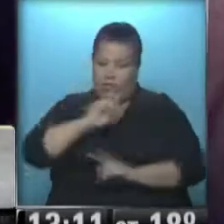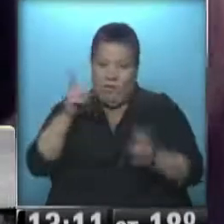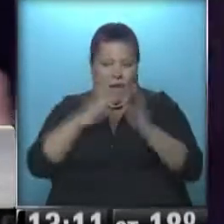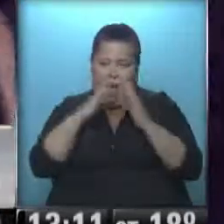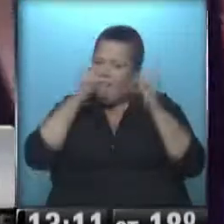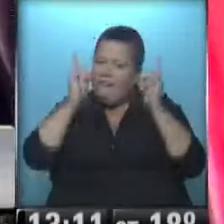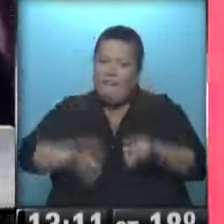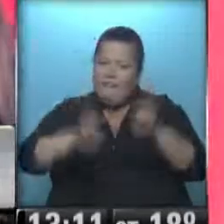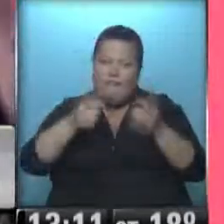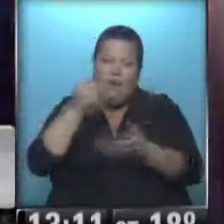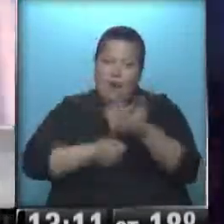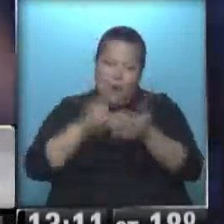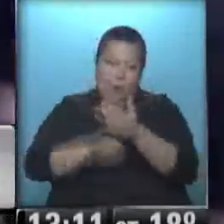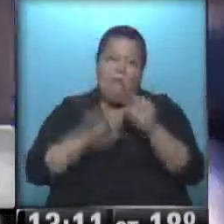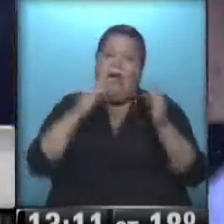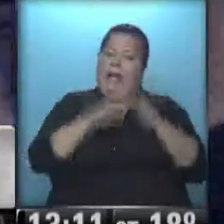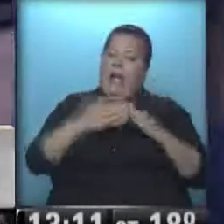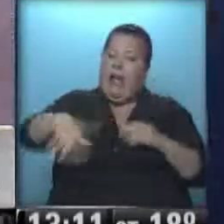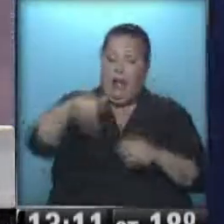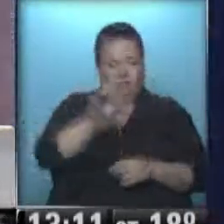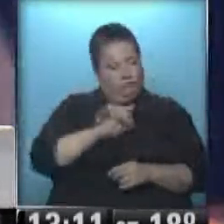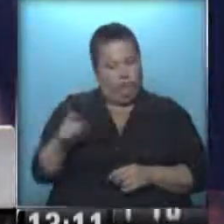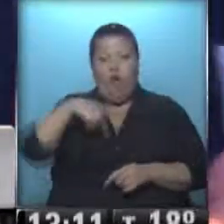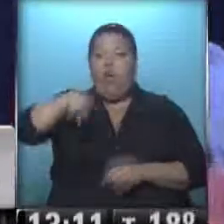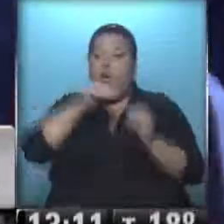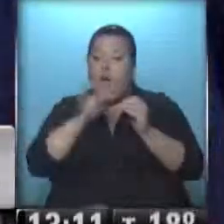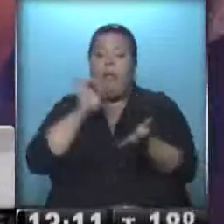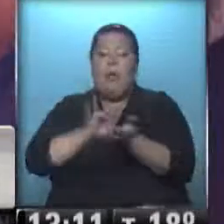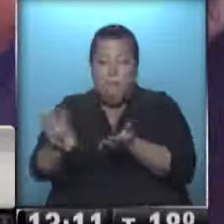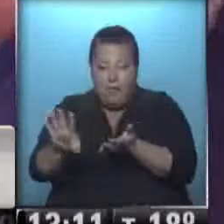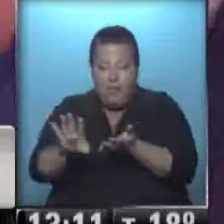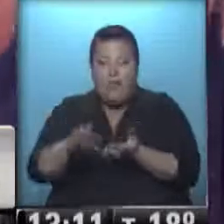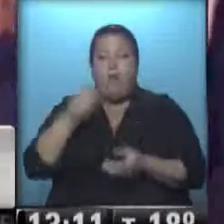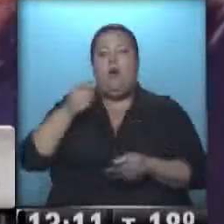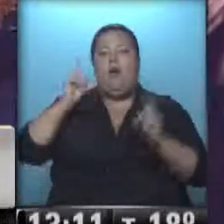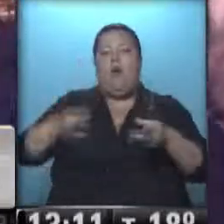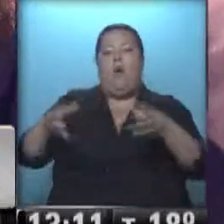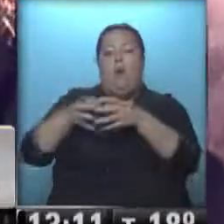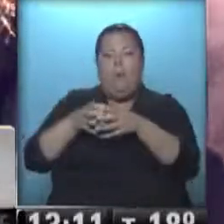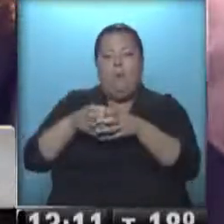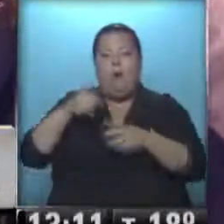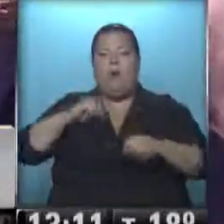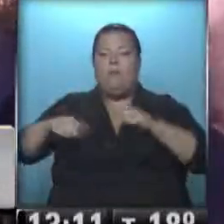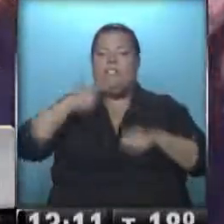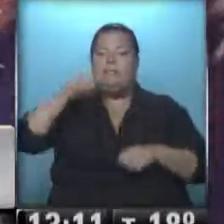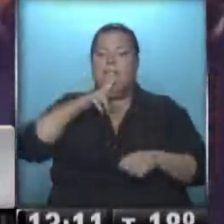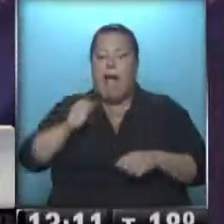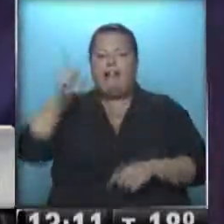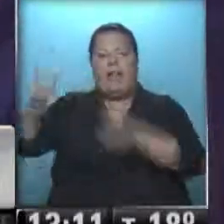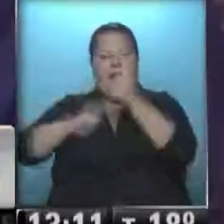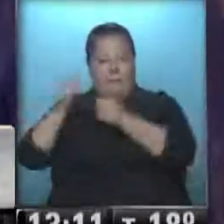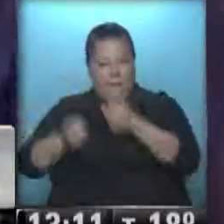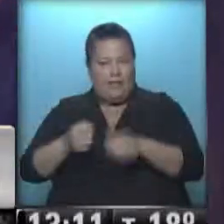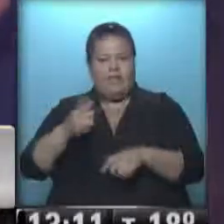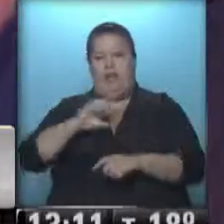su casa a tener que estar en la calle. Estos compañeros fueron despedidos por acción conjunta de la patota del ESMAT y la empresa, y